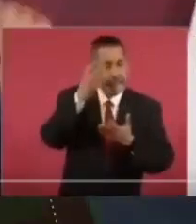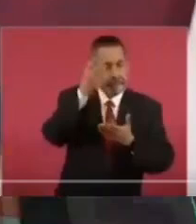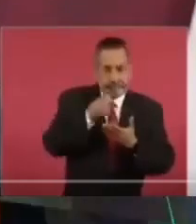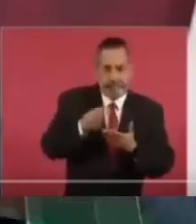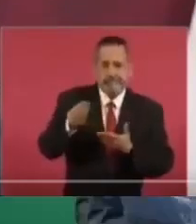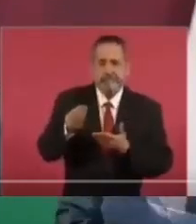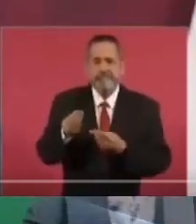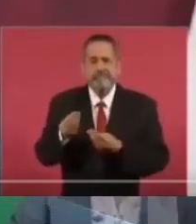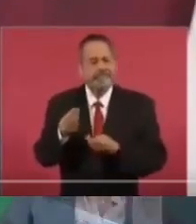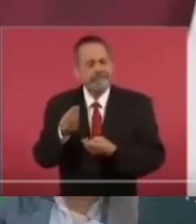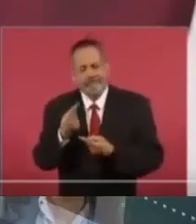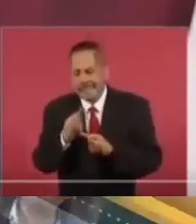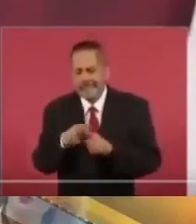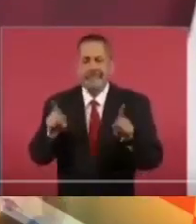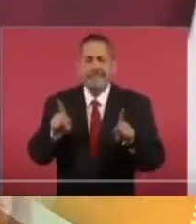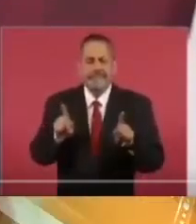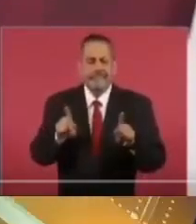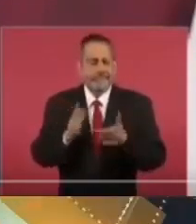garantizar